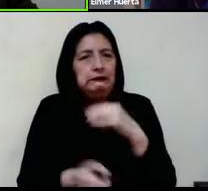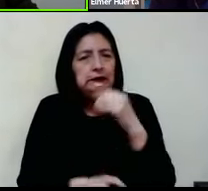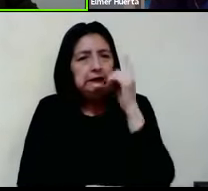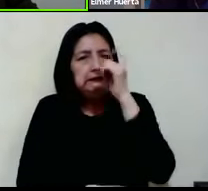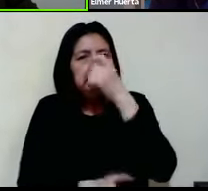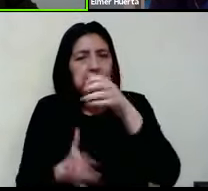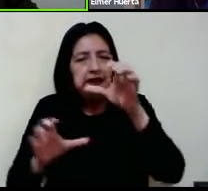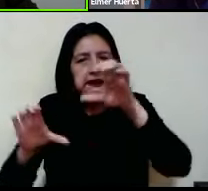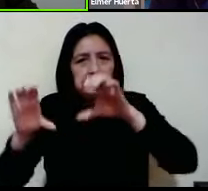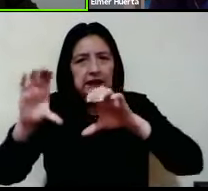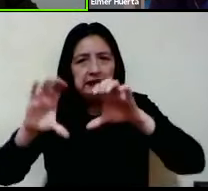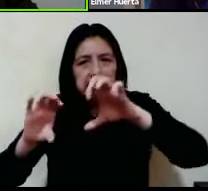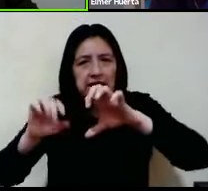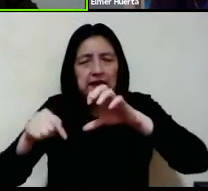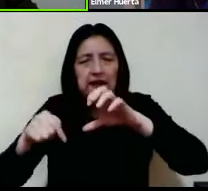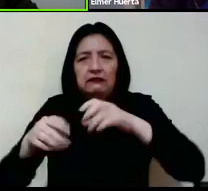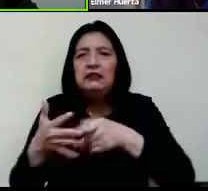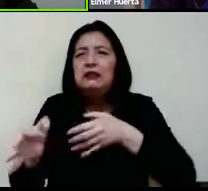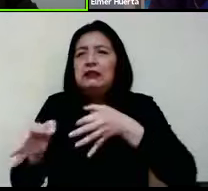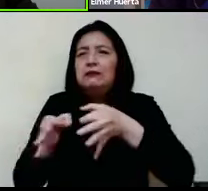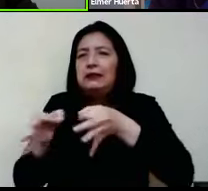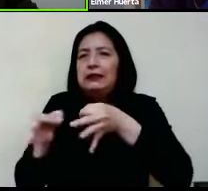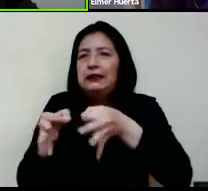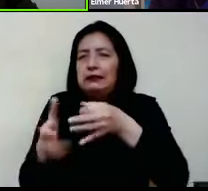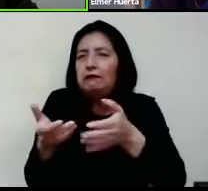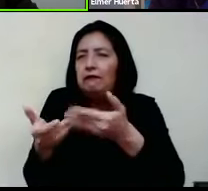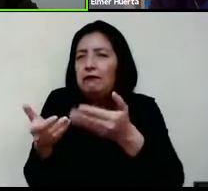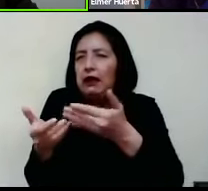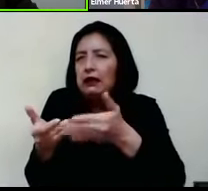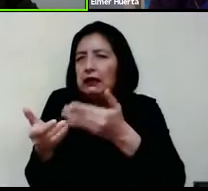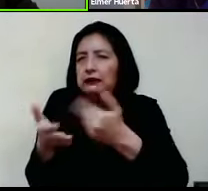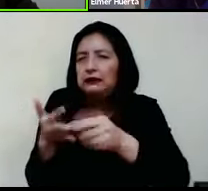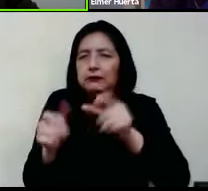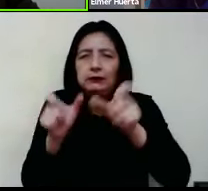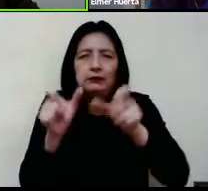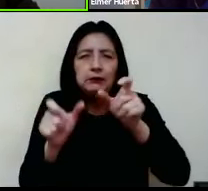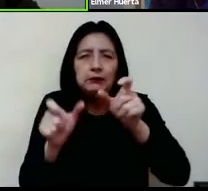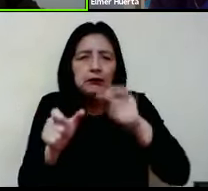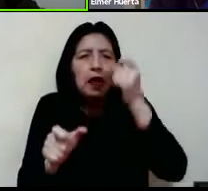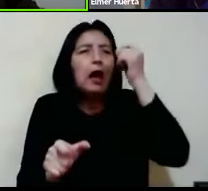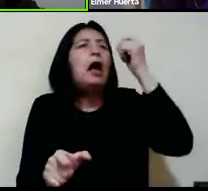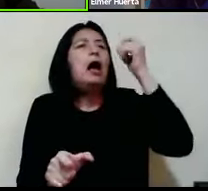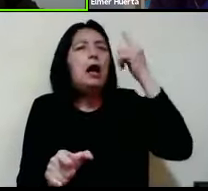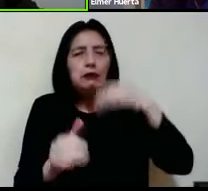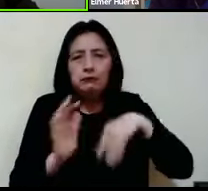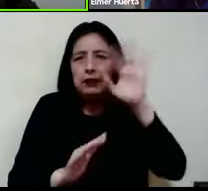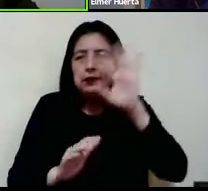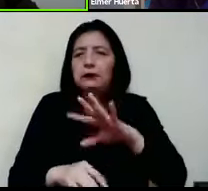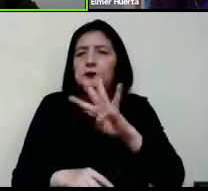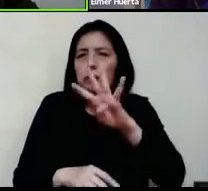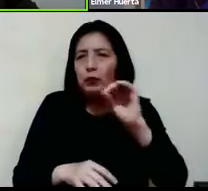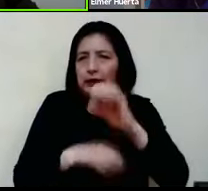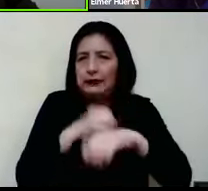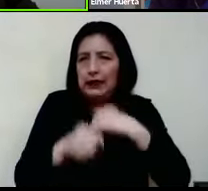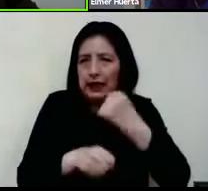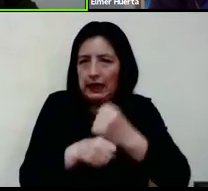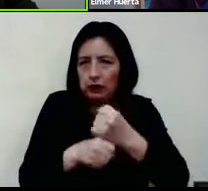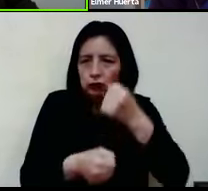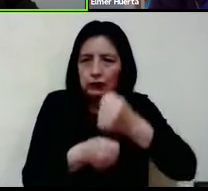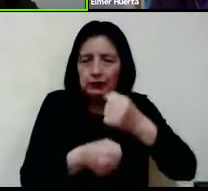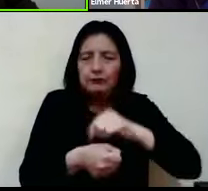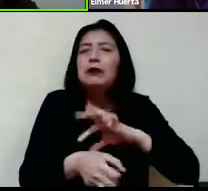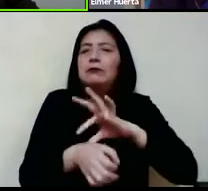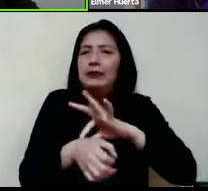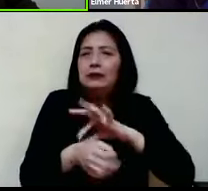científica, expresándola en términos sencillos y que sean de utilidad para el público. Con más de 40 años de trabajo médico, es especialista en